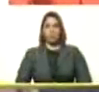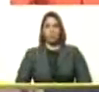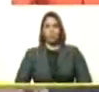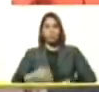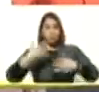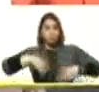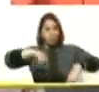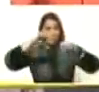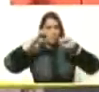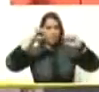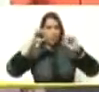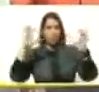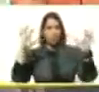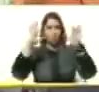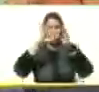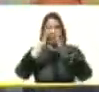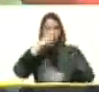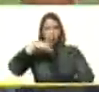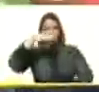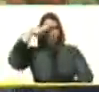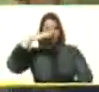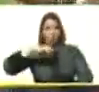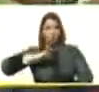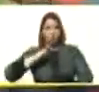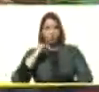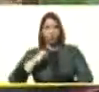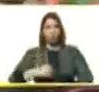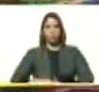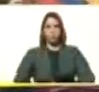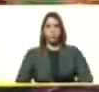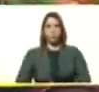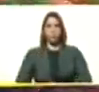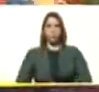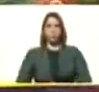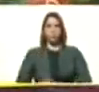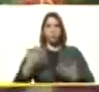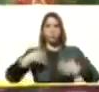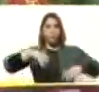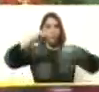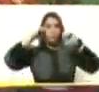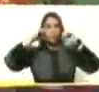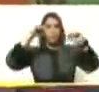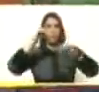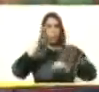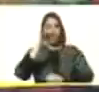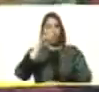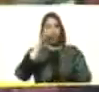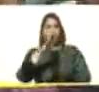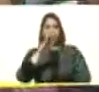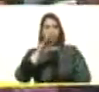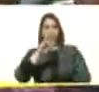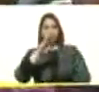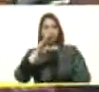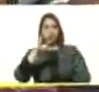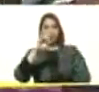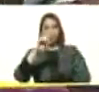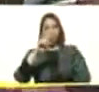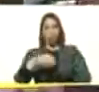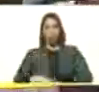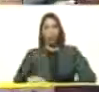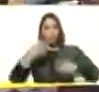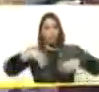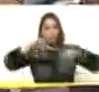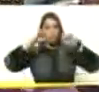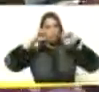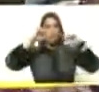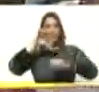¡Que viva la Unión Cívico-Militar Policial! ¡Que viva Fabricio Ojeda! ¡Que viva la